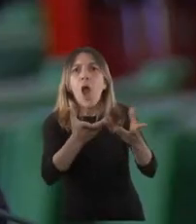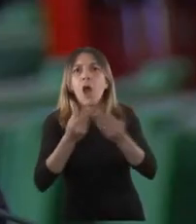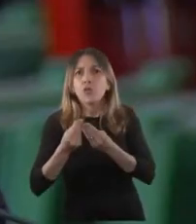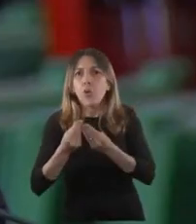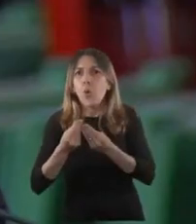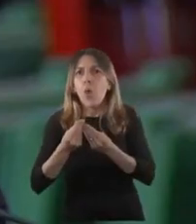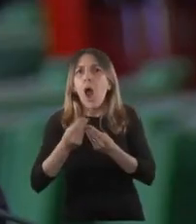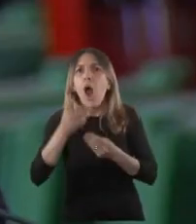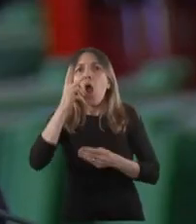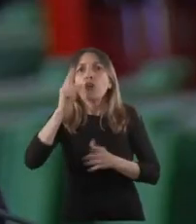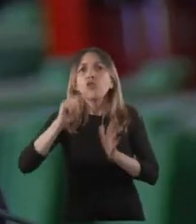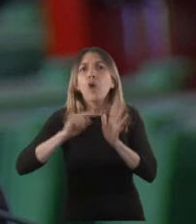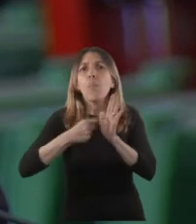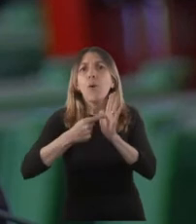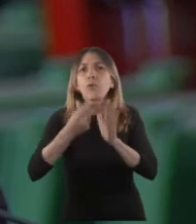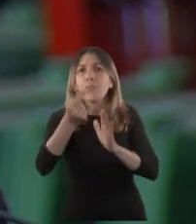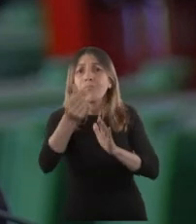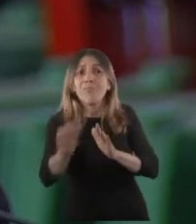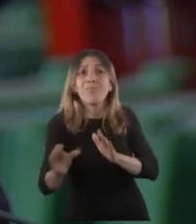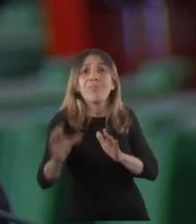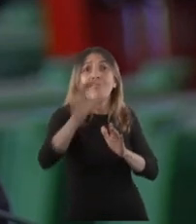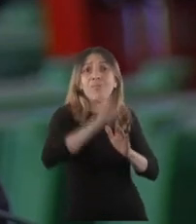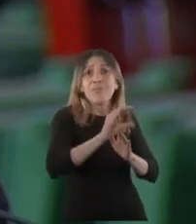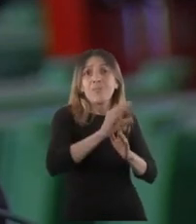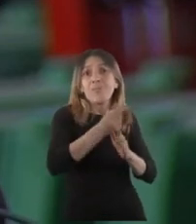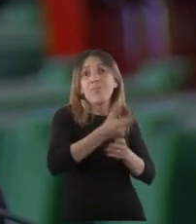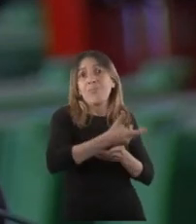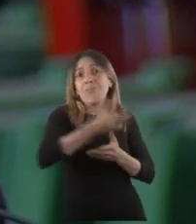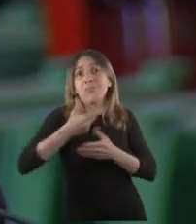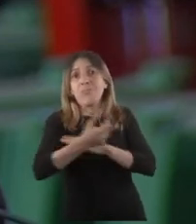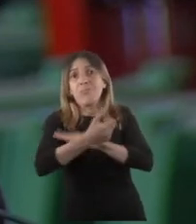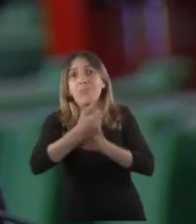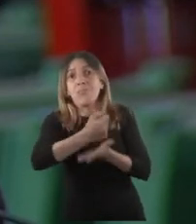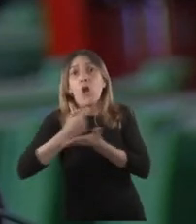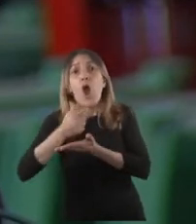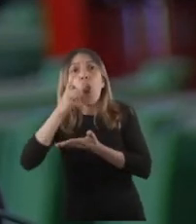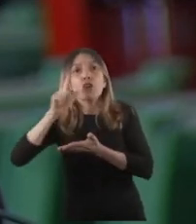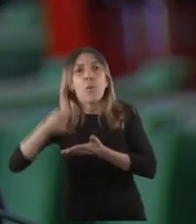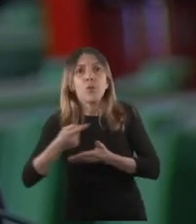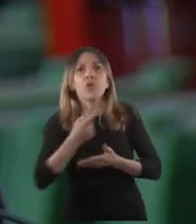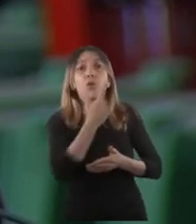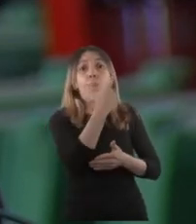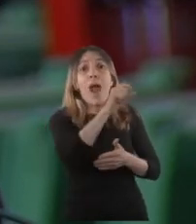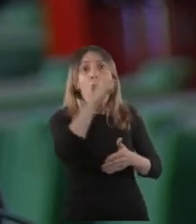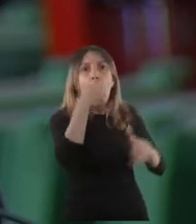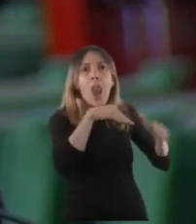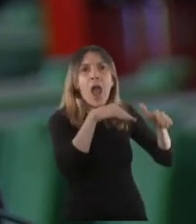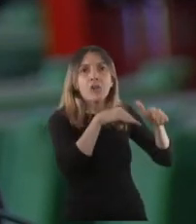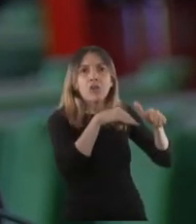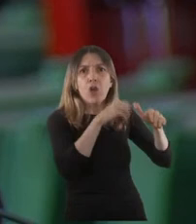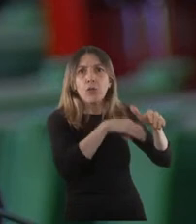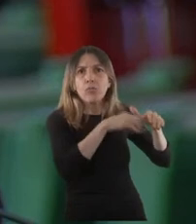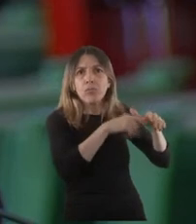que realmente pueda ser más accesible. Ya Banco Nación tiene créditos